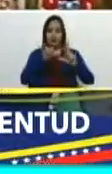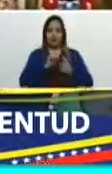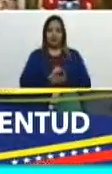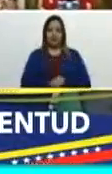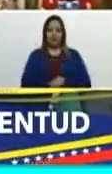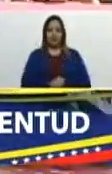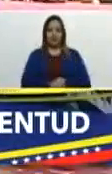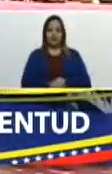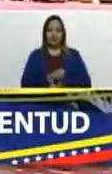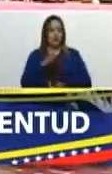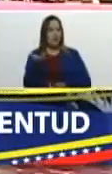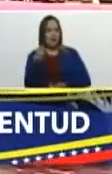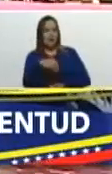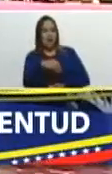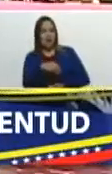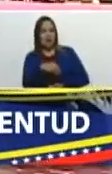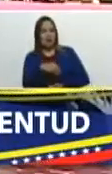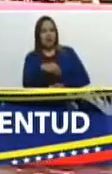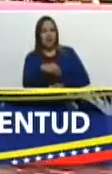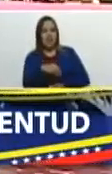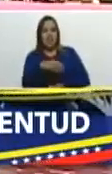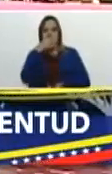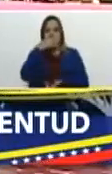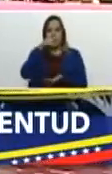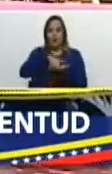YouTube, ¿en dónde más? En WhatsApp,